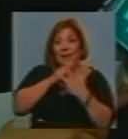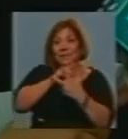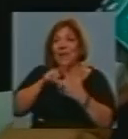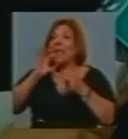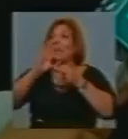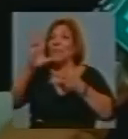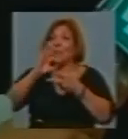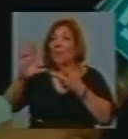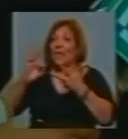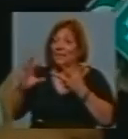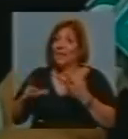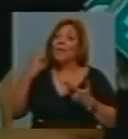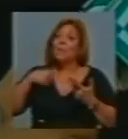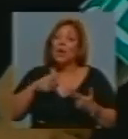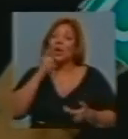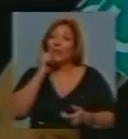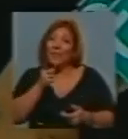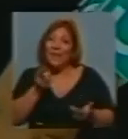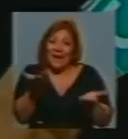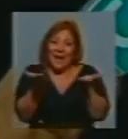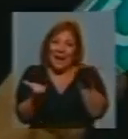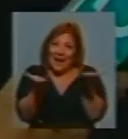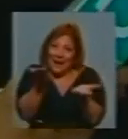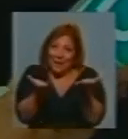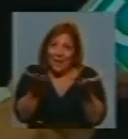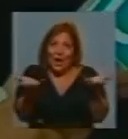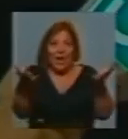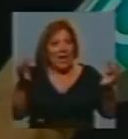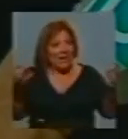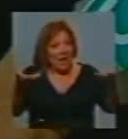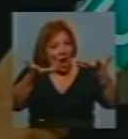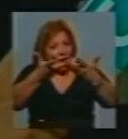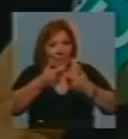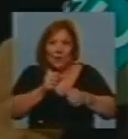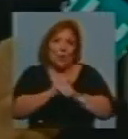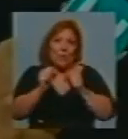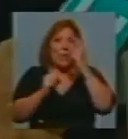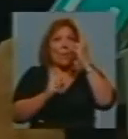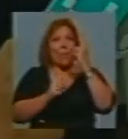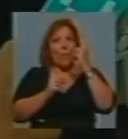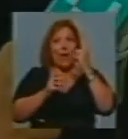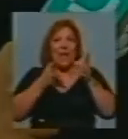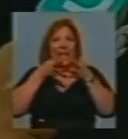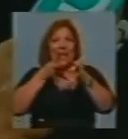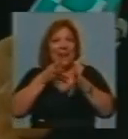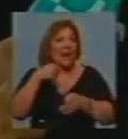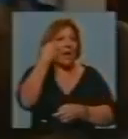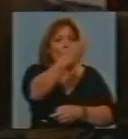independientes, pero también tienen que tender al equilibrio, a la armonía, y no puede ser que un poder esté en guerra con